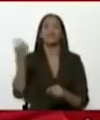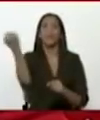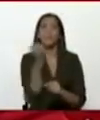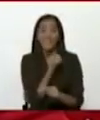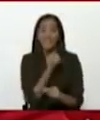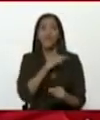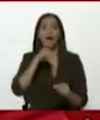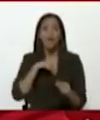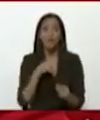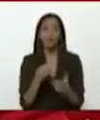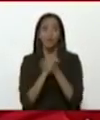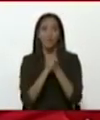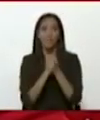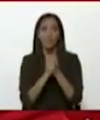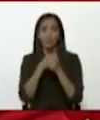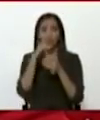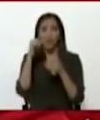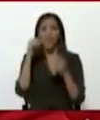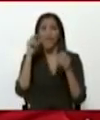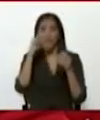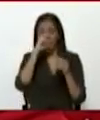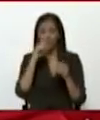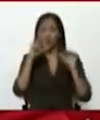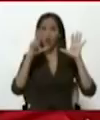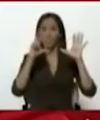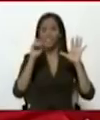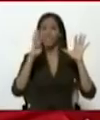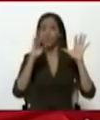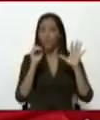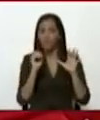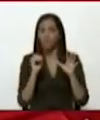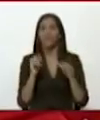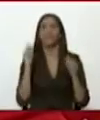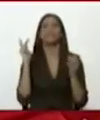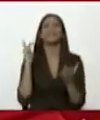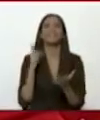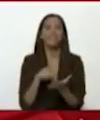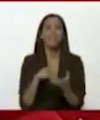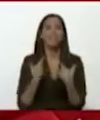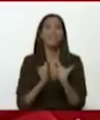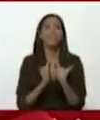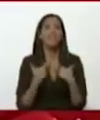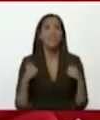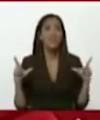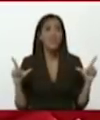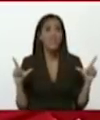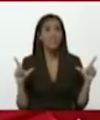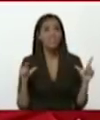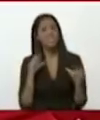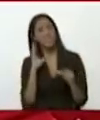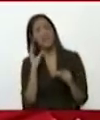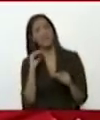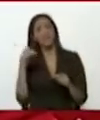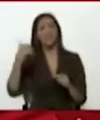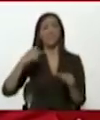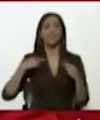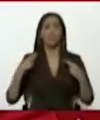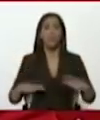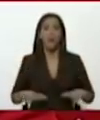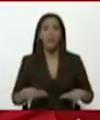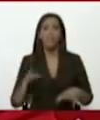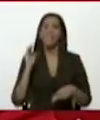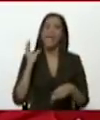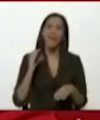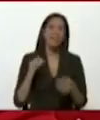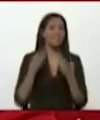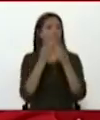asesinaron a nuestros compañeros en los años 80 y 90, están libres y hablan de derechos humanos y hablan